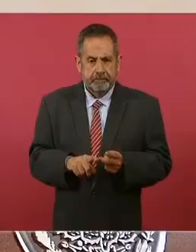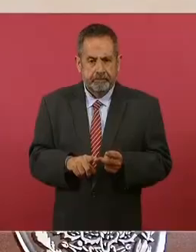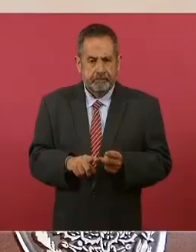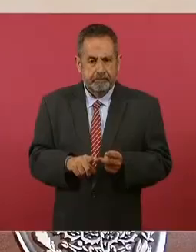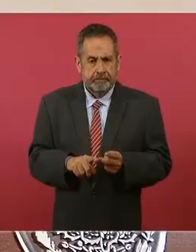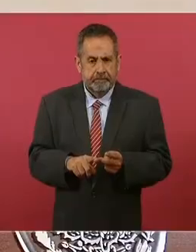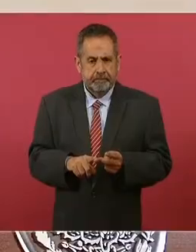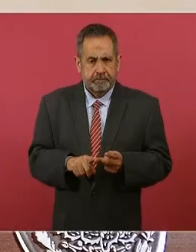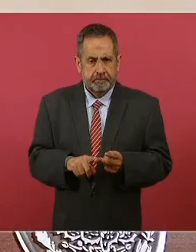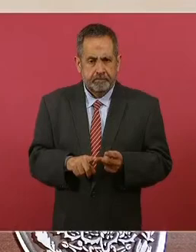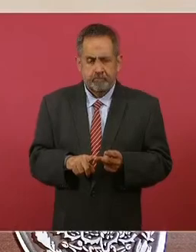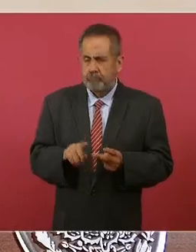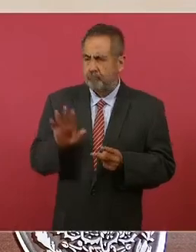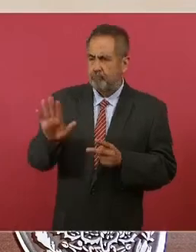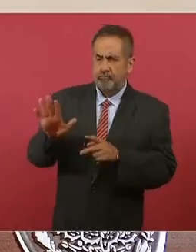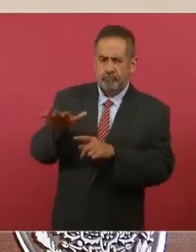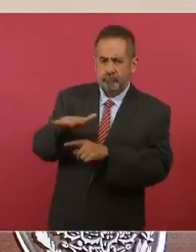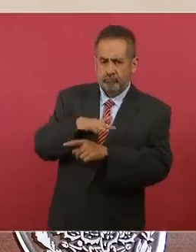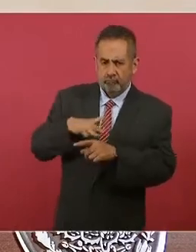en su ámbito